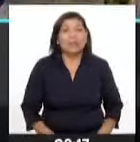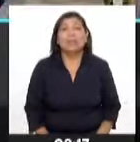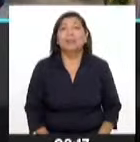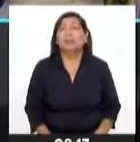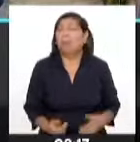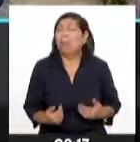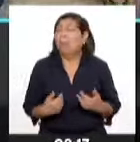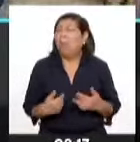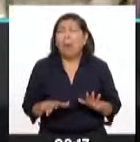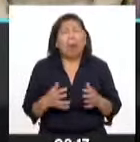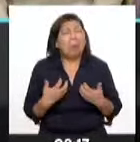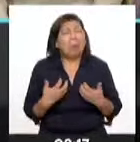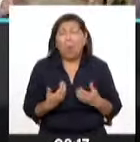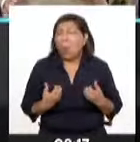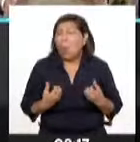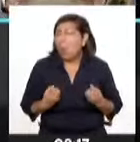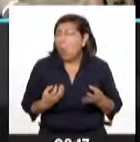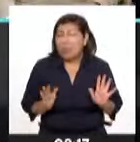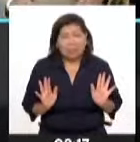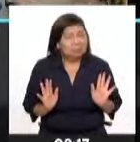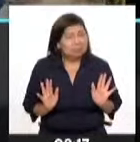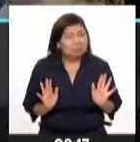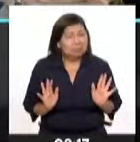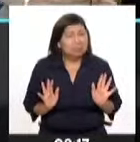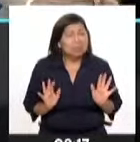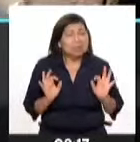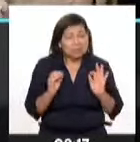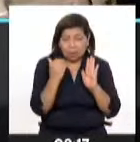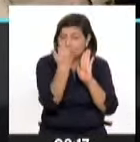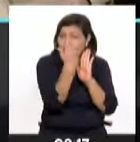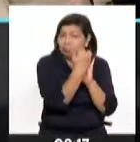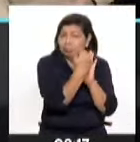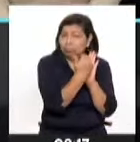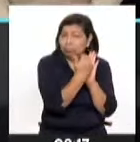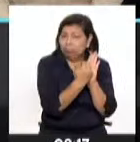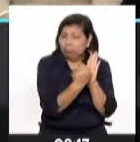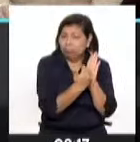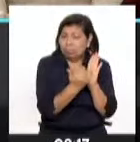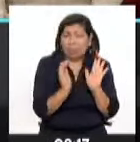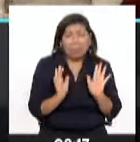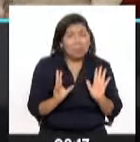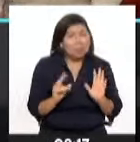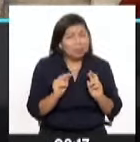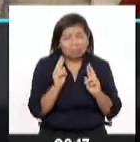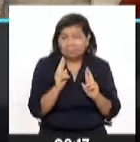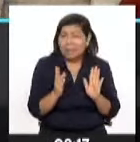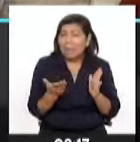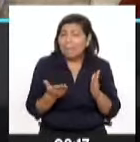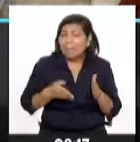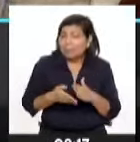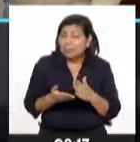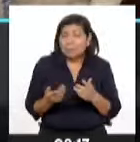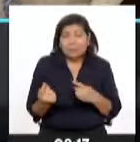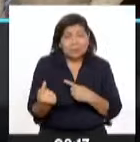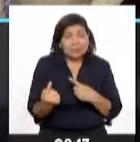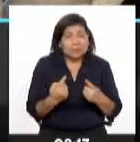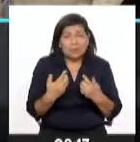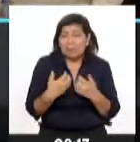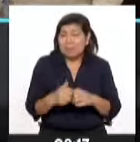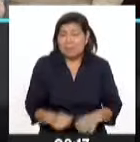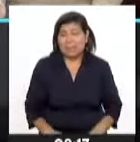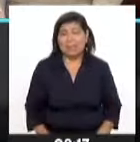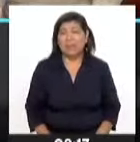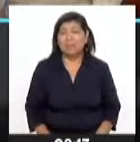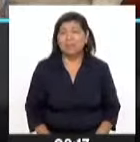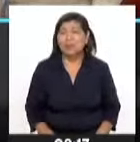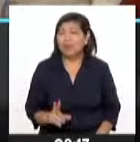no importa cuántas empresas tengas, tiene que cumplirse una de estas condiciones, es que no debe haber barrera a la entrada ni a la salida de las empresas.